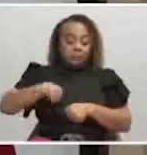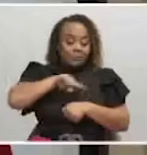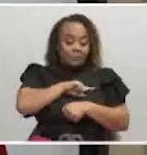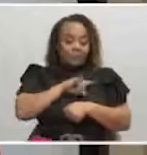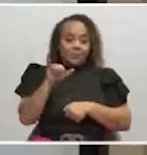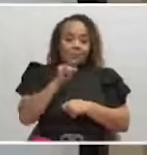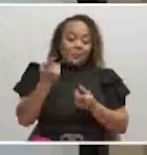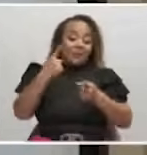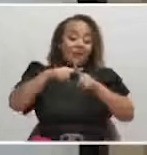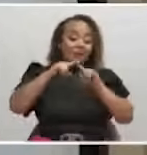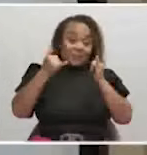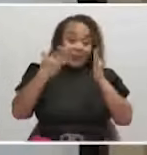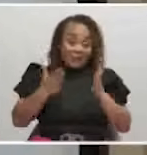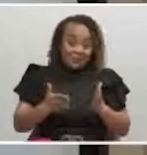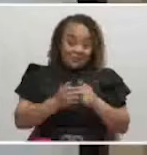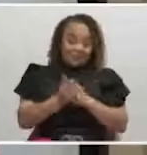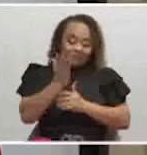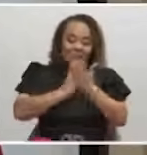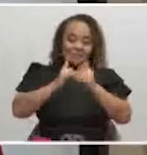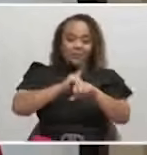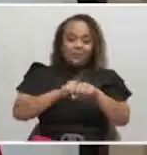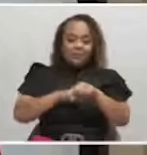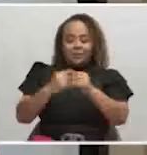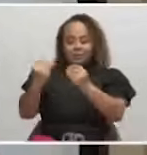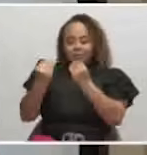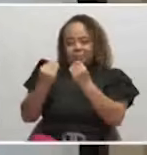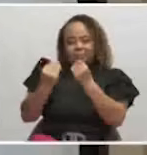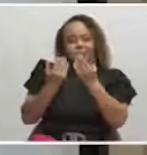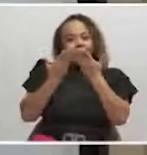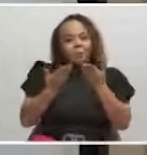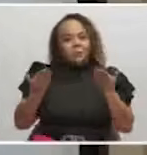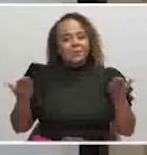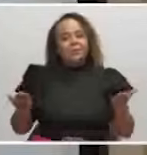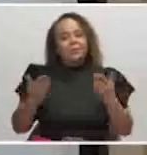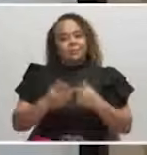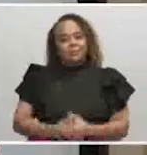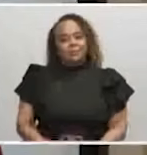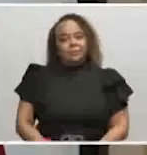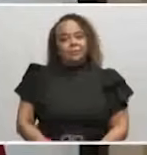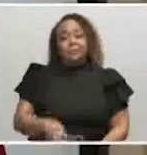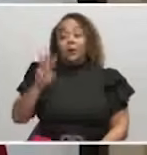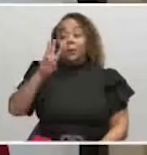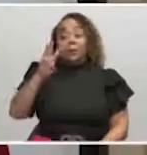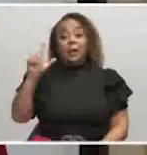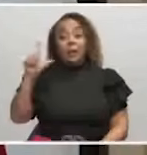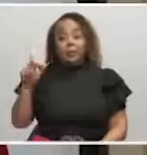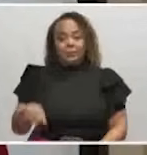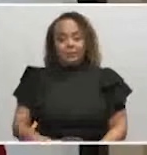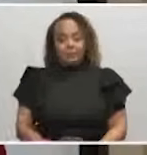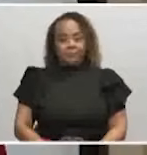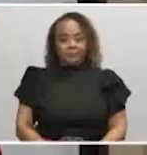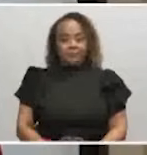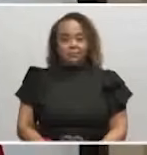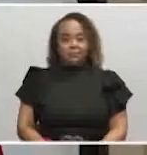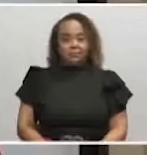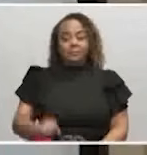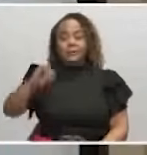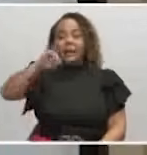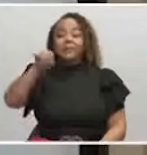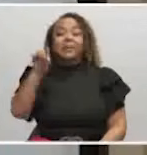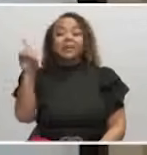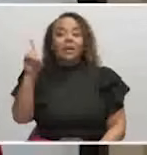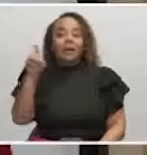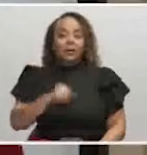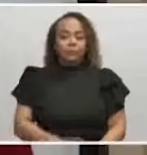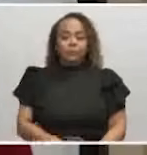como jugadores, que en algún momento nos inculcaron cosas, un Wilmer López, un Javier